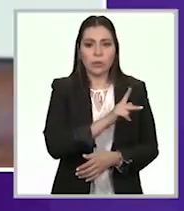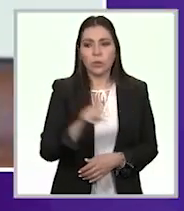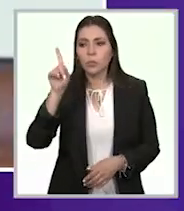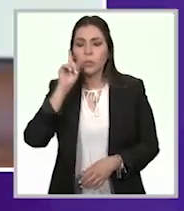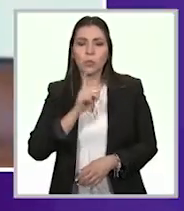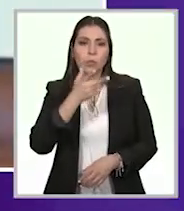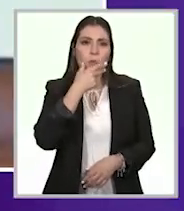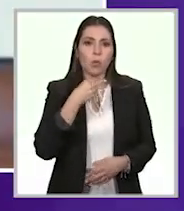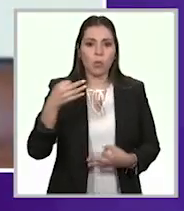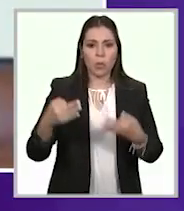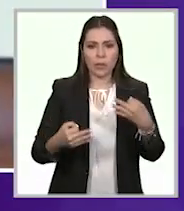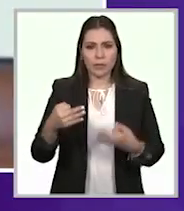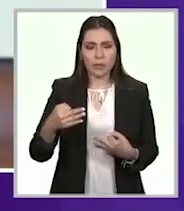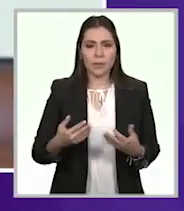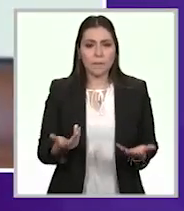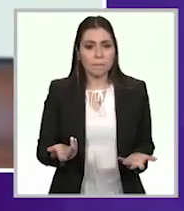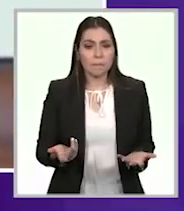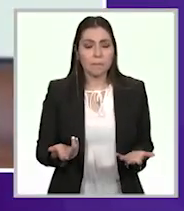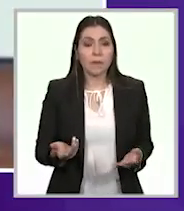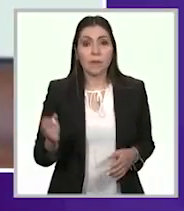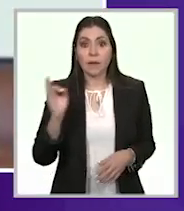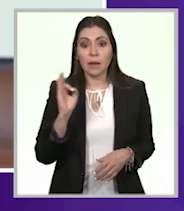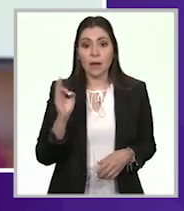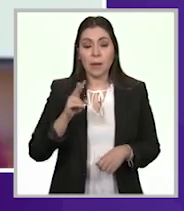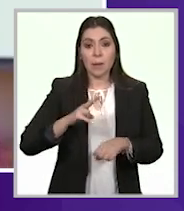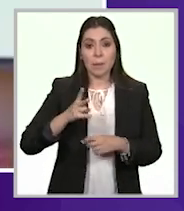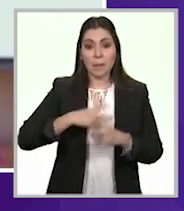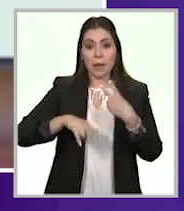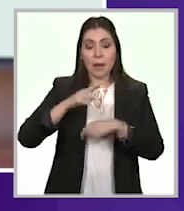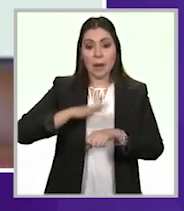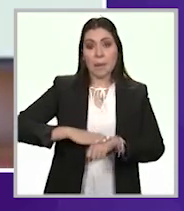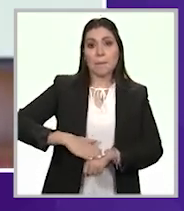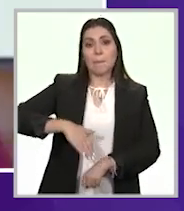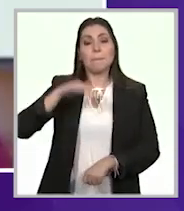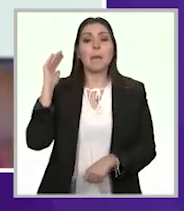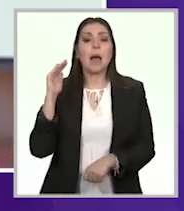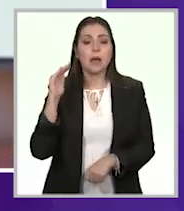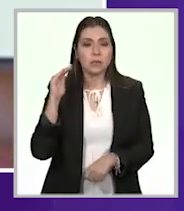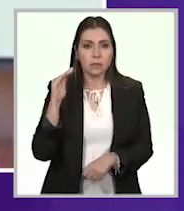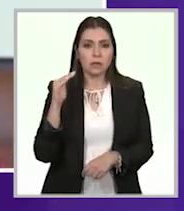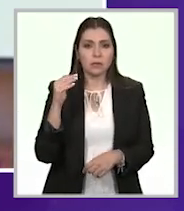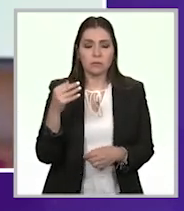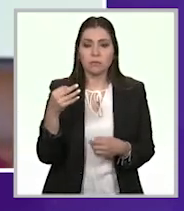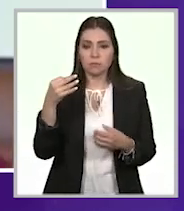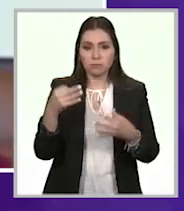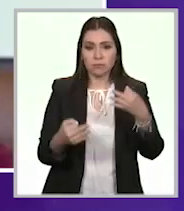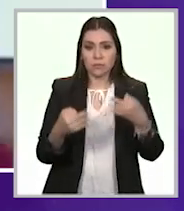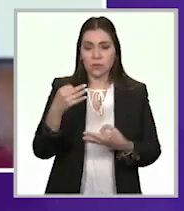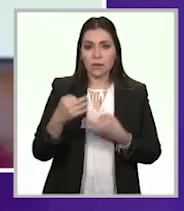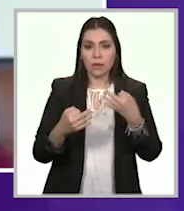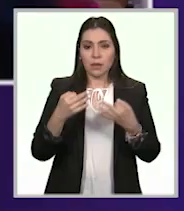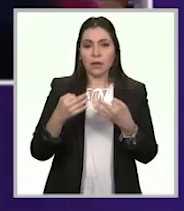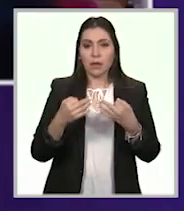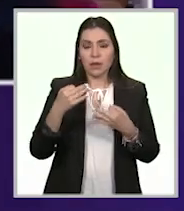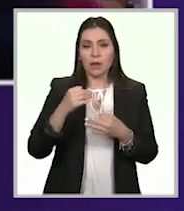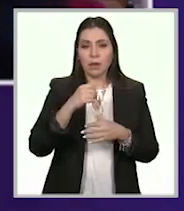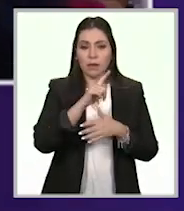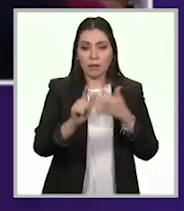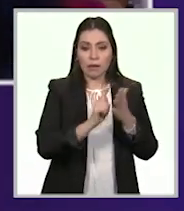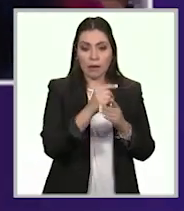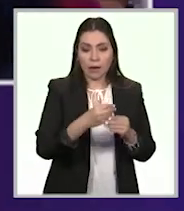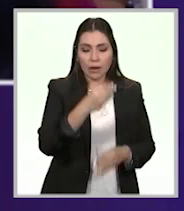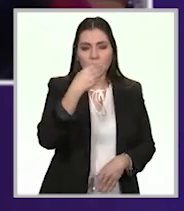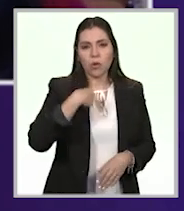para todas las juezas y jueces. En ese sentido, no necesariamente va a haber más jurisprudencia, sino yo espero